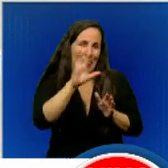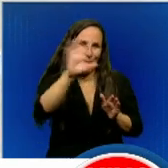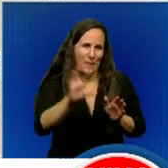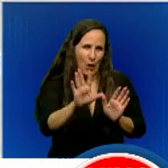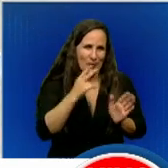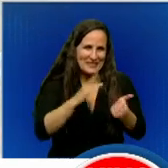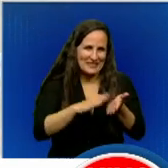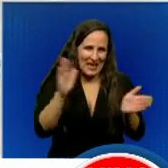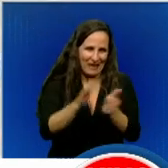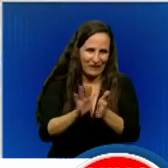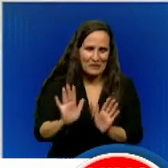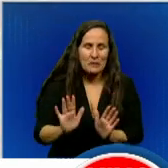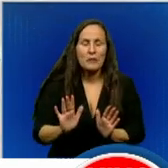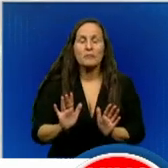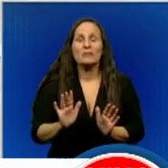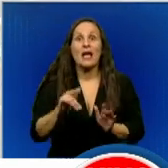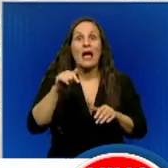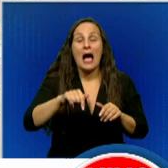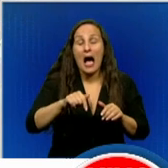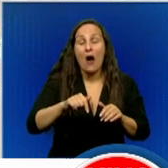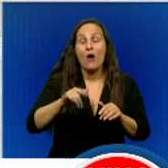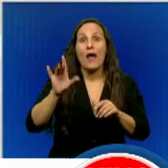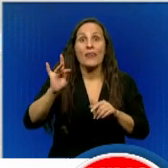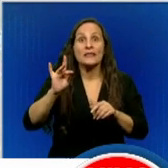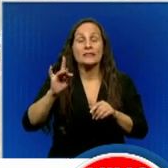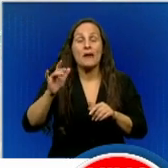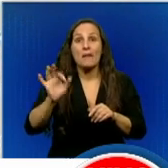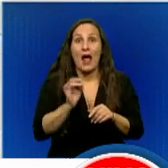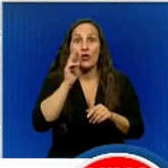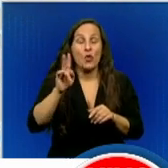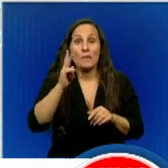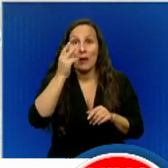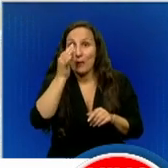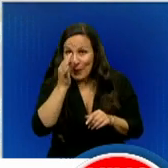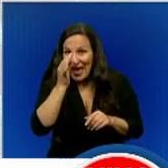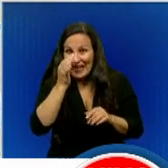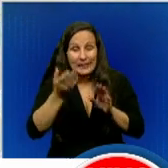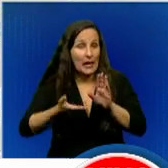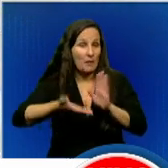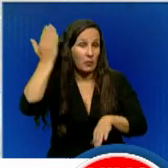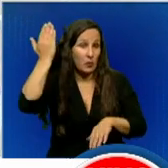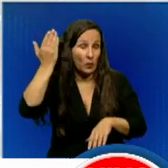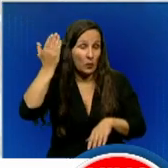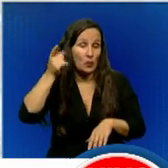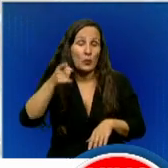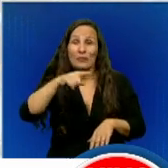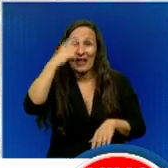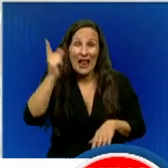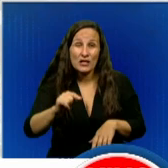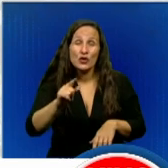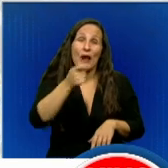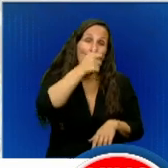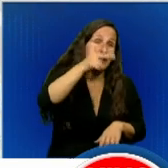y volvió a subir a diciembre de 2020 la nacional esté del